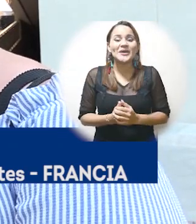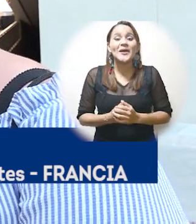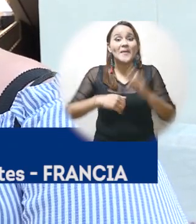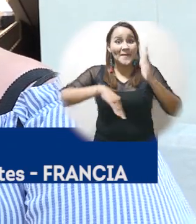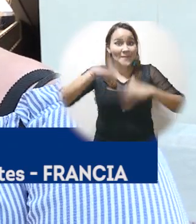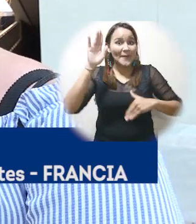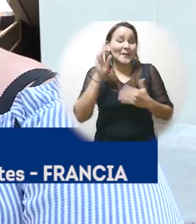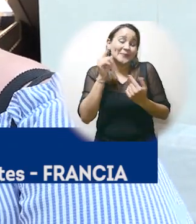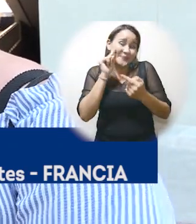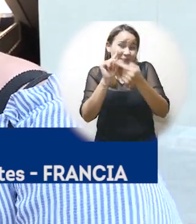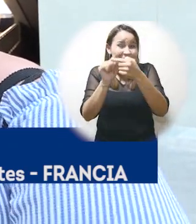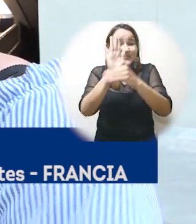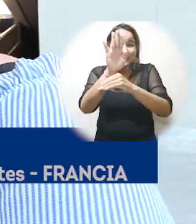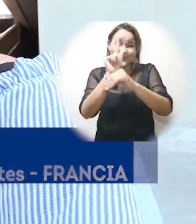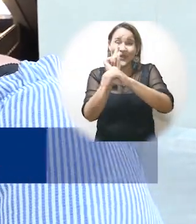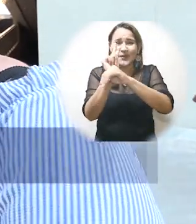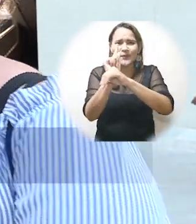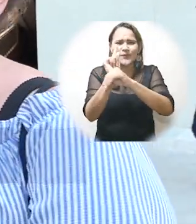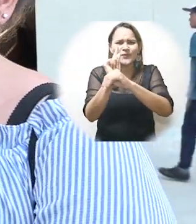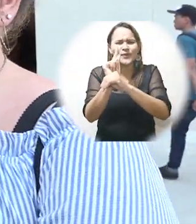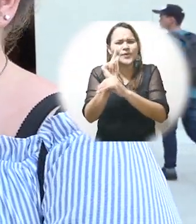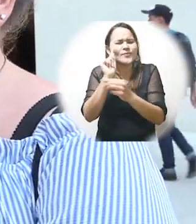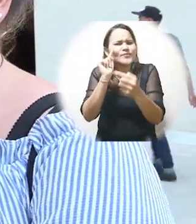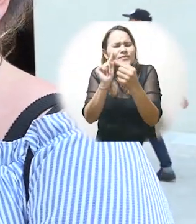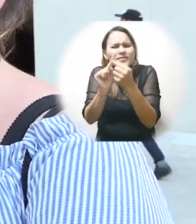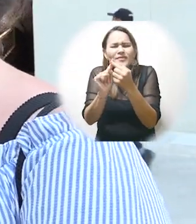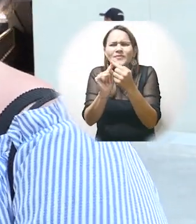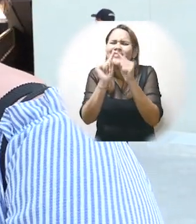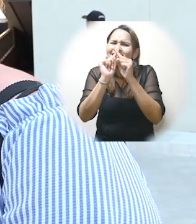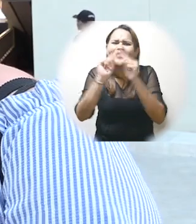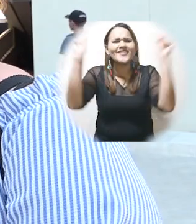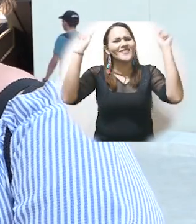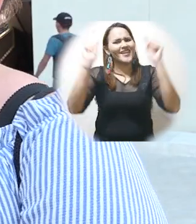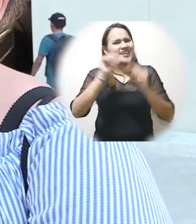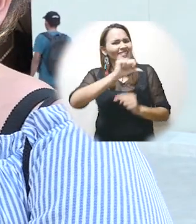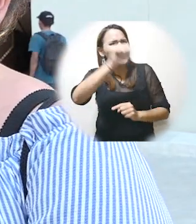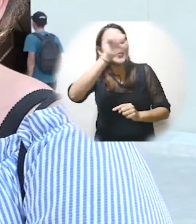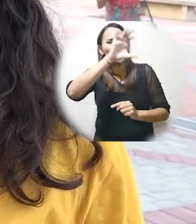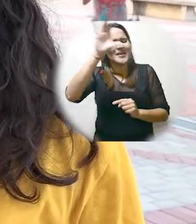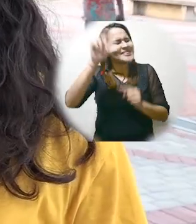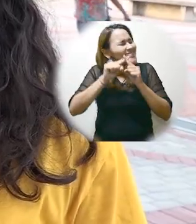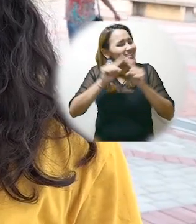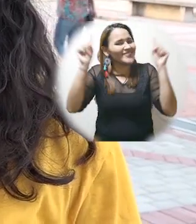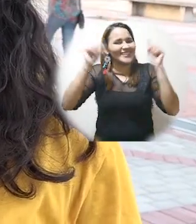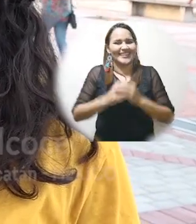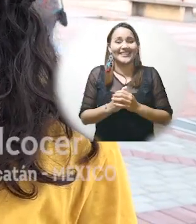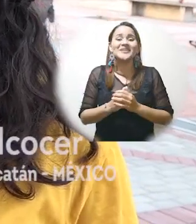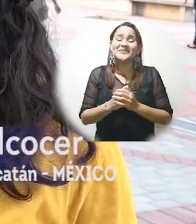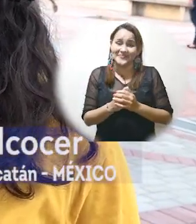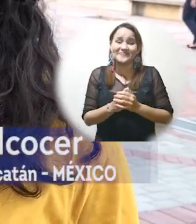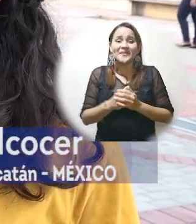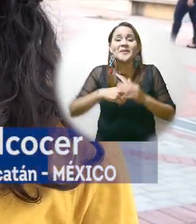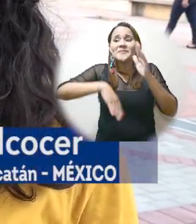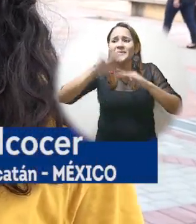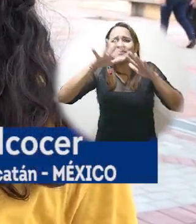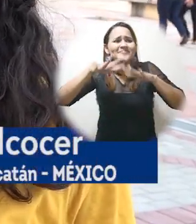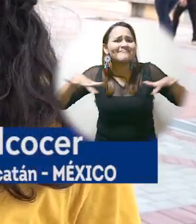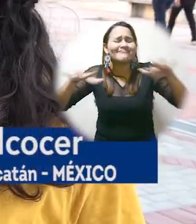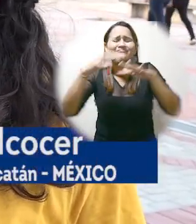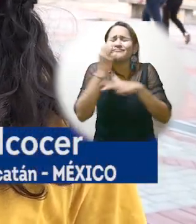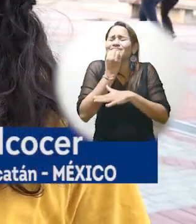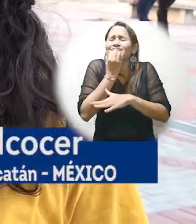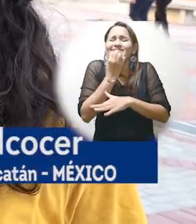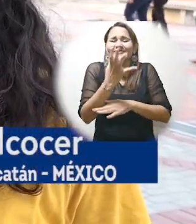visión de esta facultad es muy diferente dentro de los países. La zona me parecía muy interesante, muy